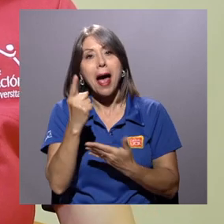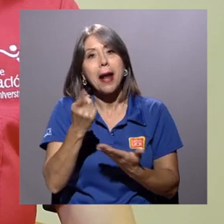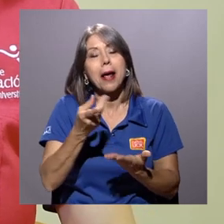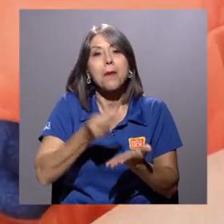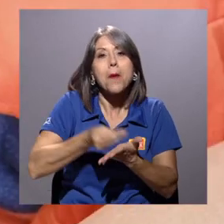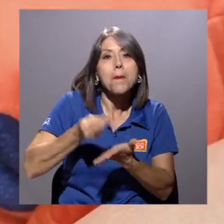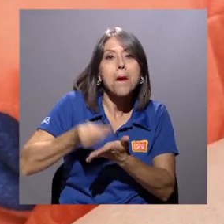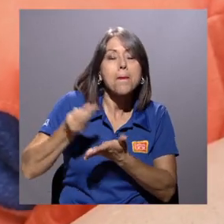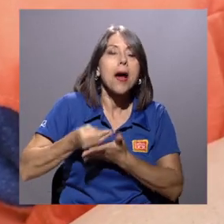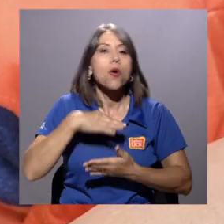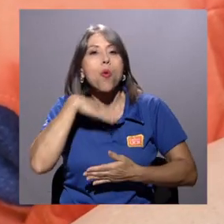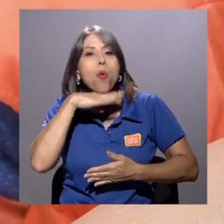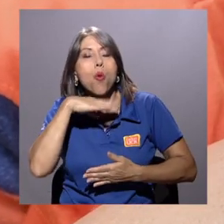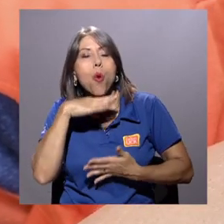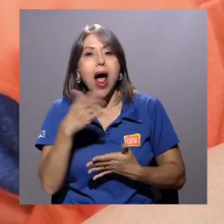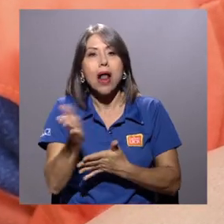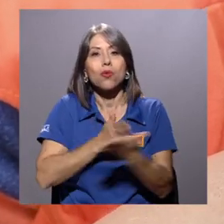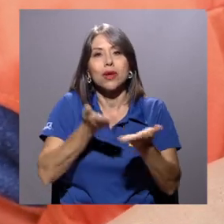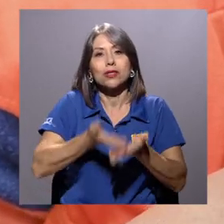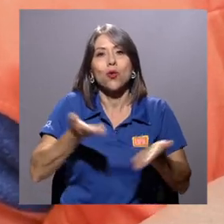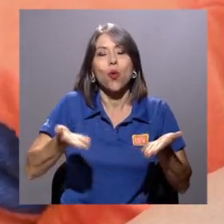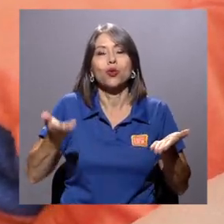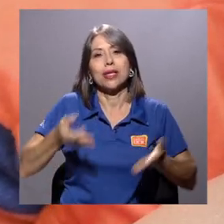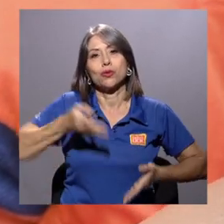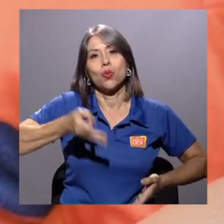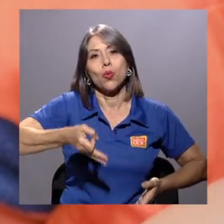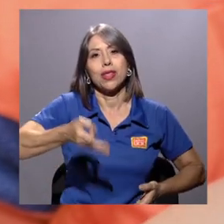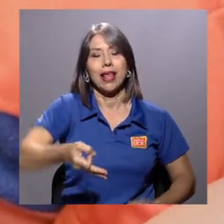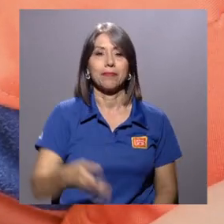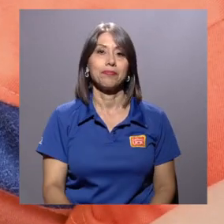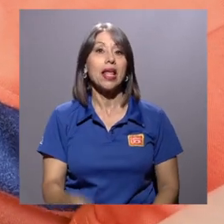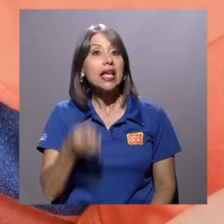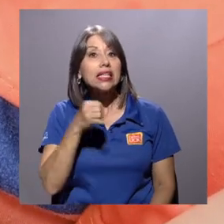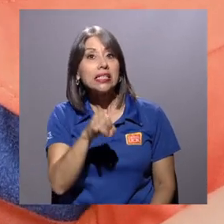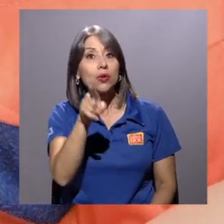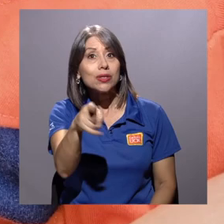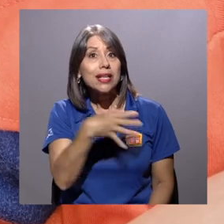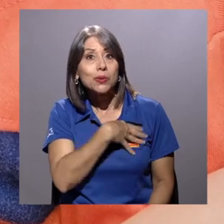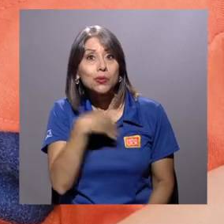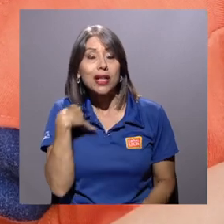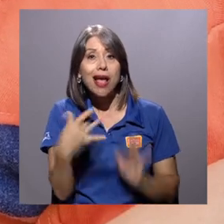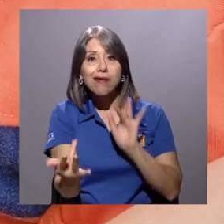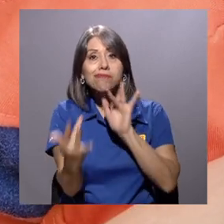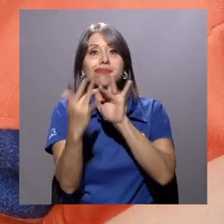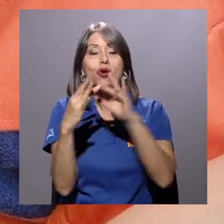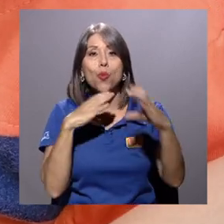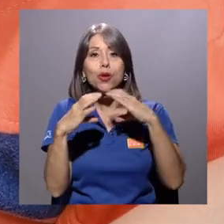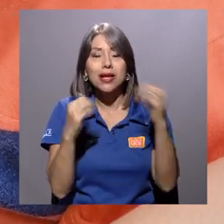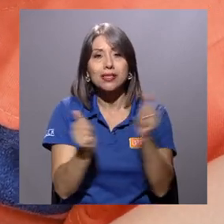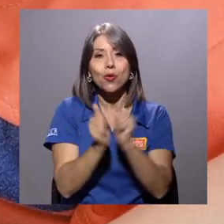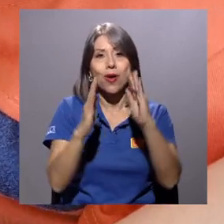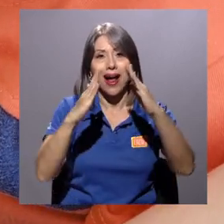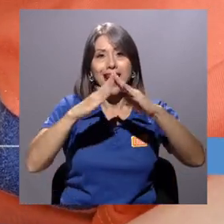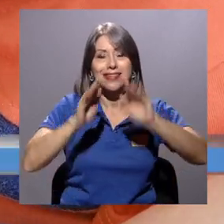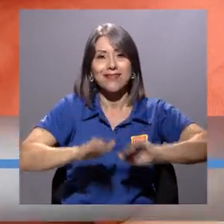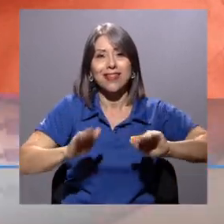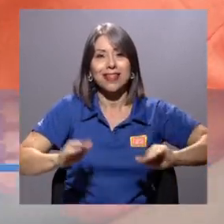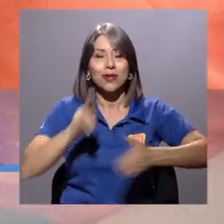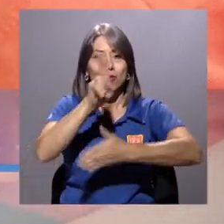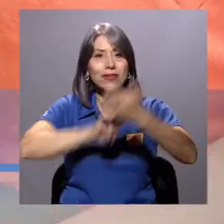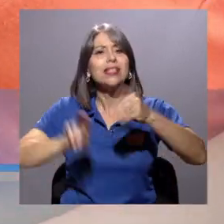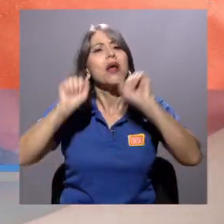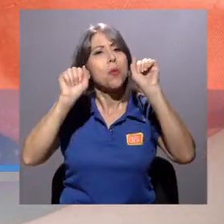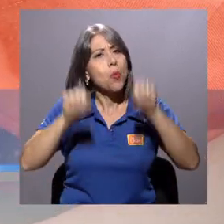de uso cotidiano. Si a usted le gustaría comunicarse con la Casa Infantil Universitaria,